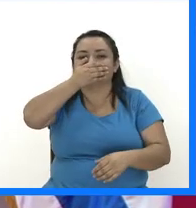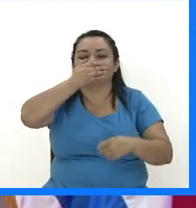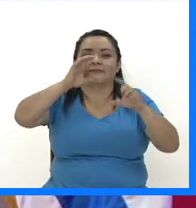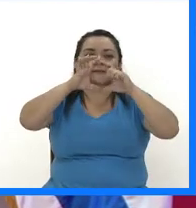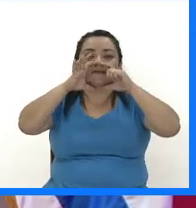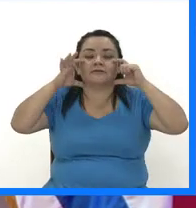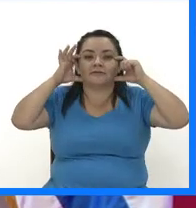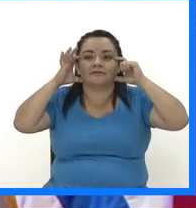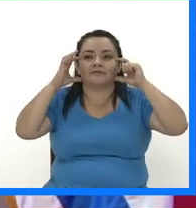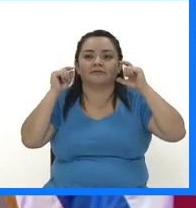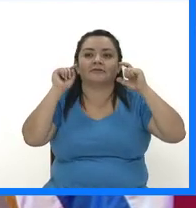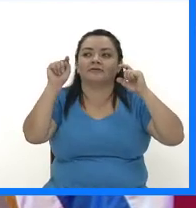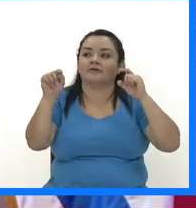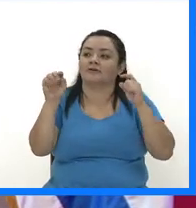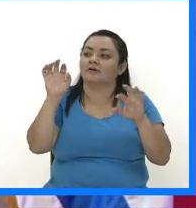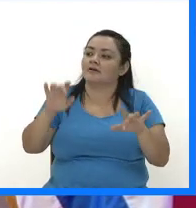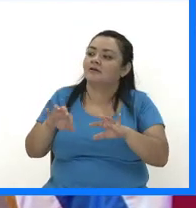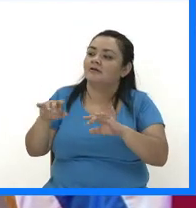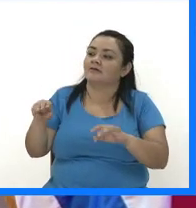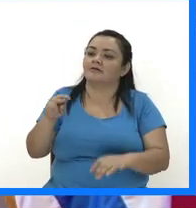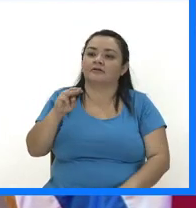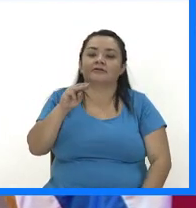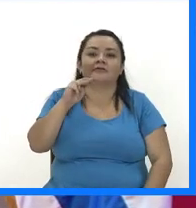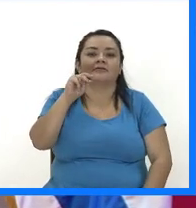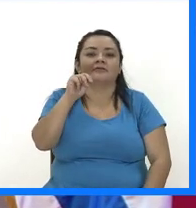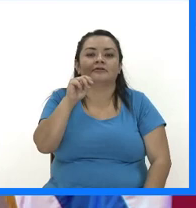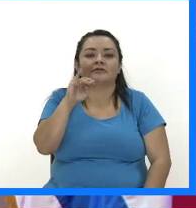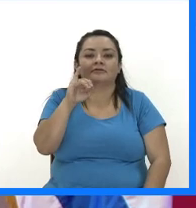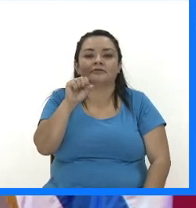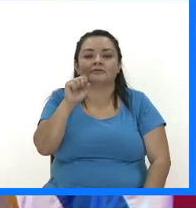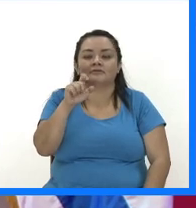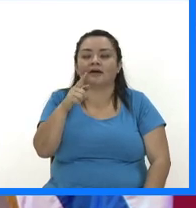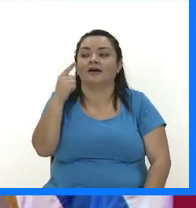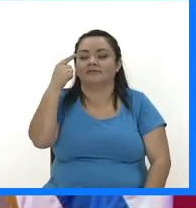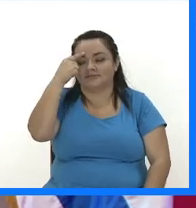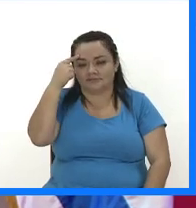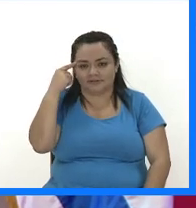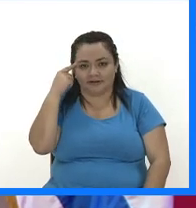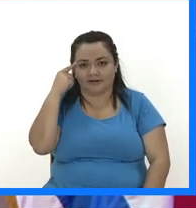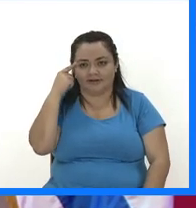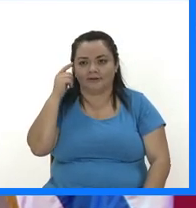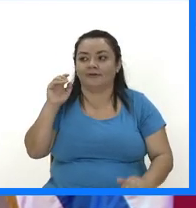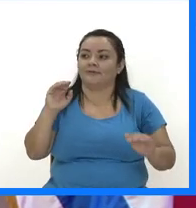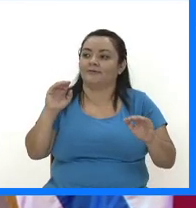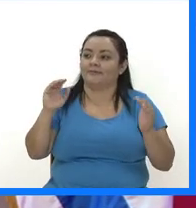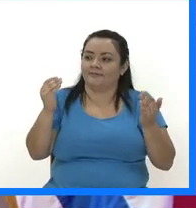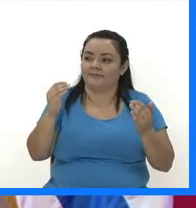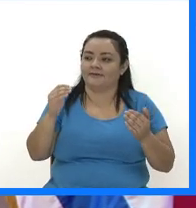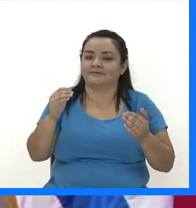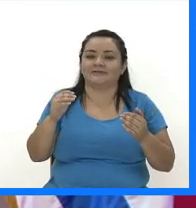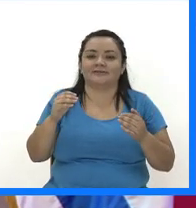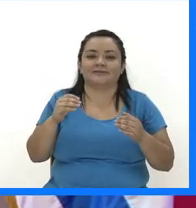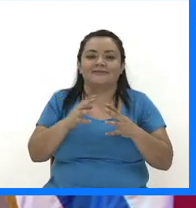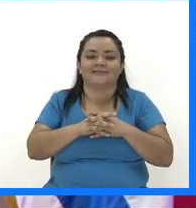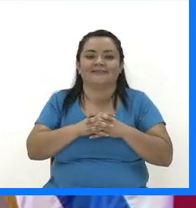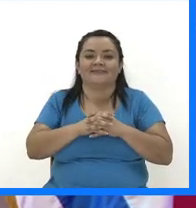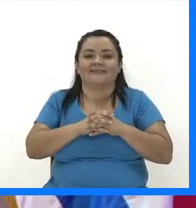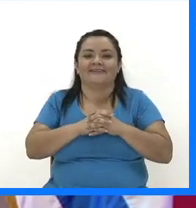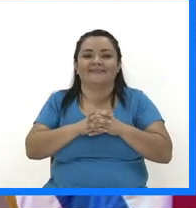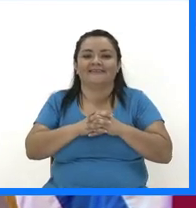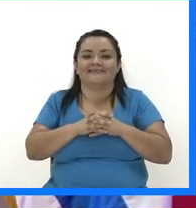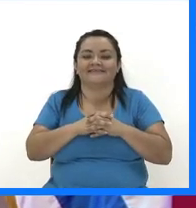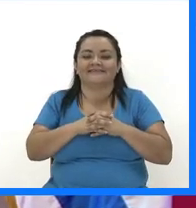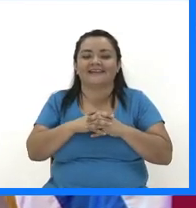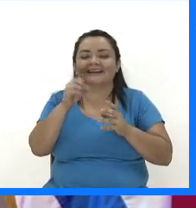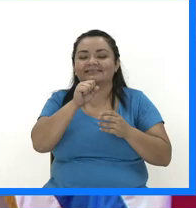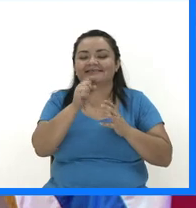la que tiene el pianista misael qué color es negra como la de quien la de michael jackson jajaja